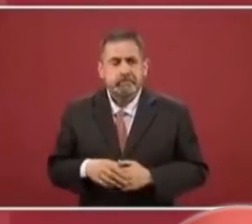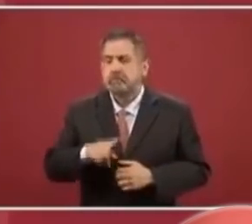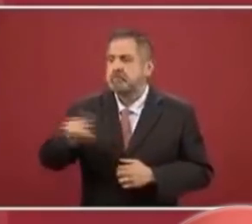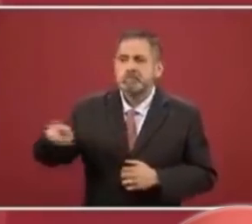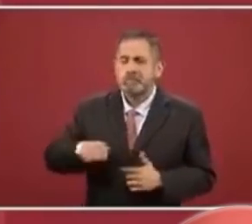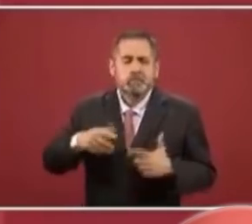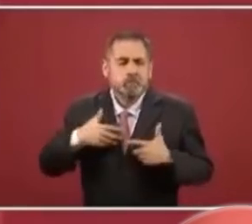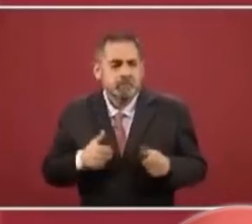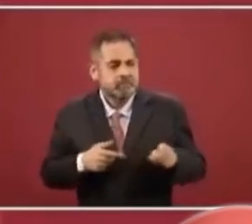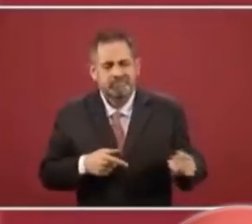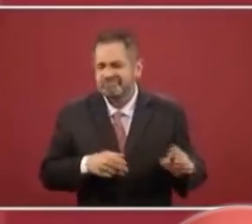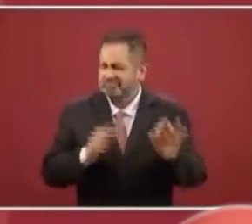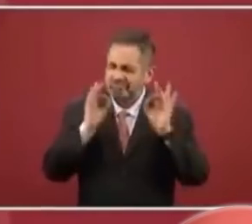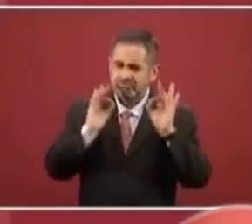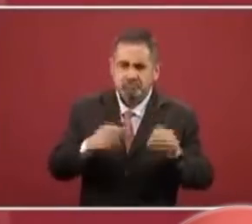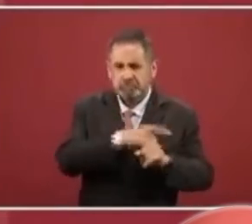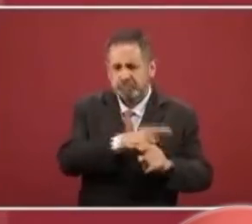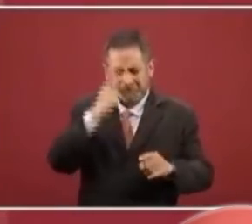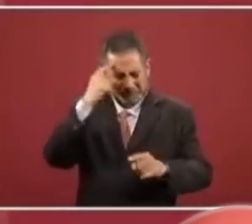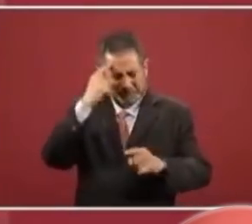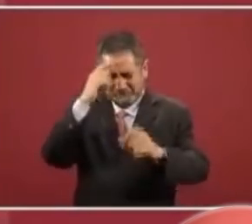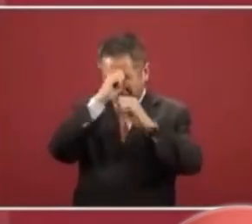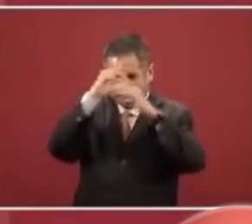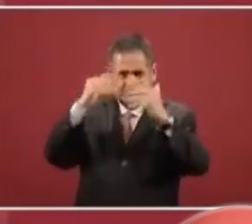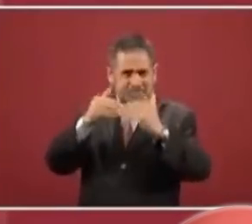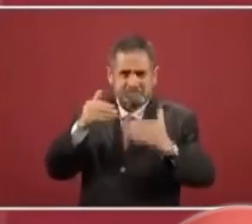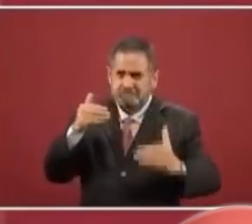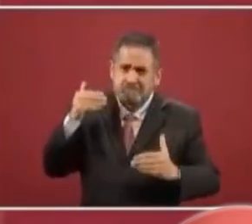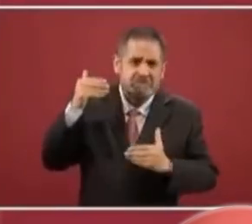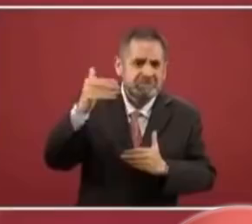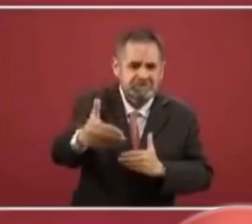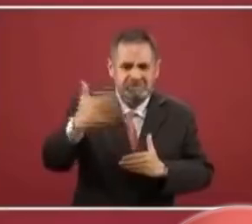incomprendido, se adelantó a su tiempo,